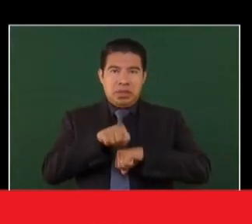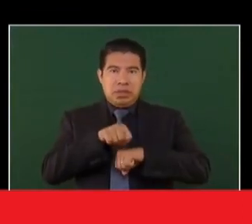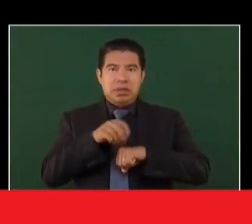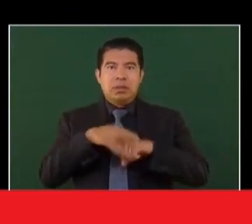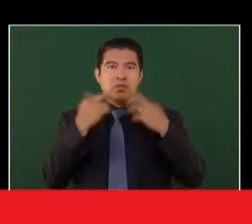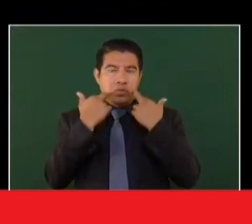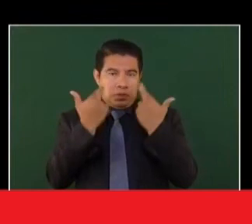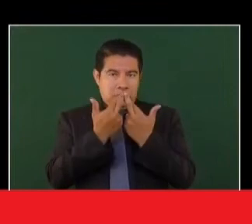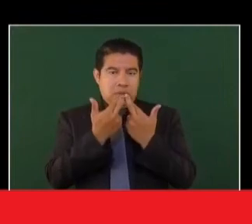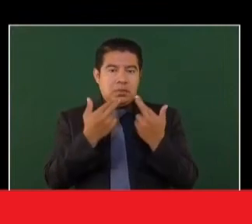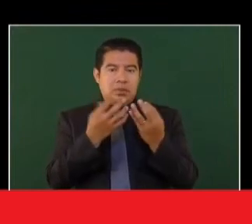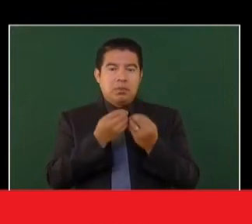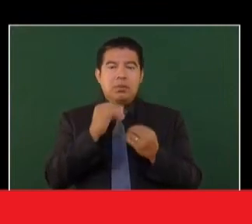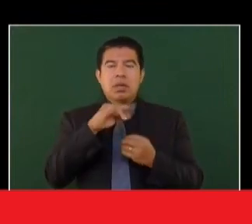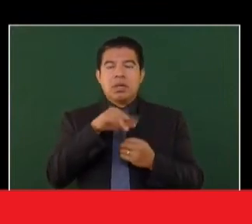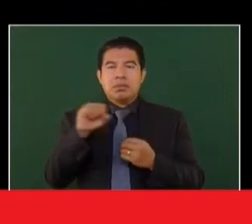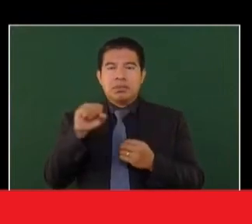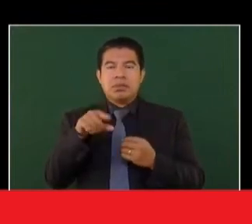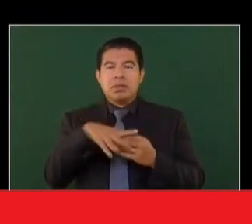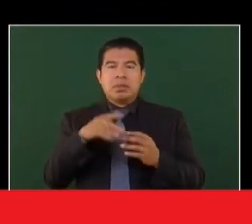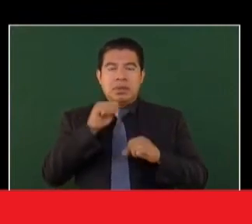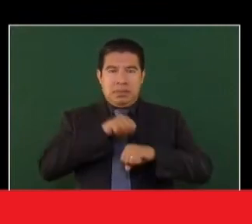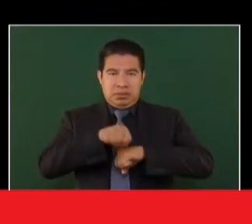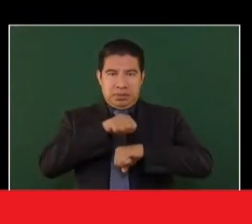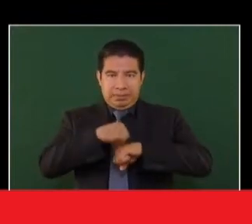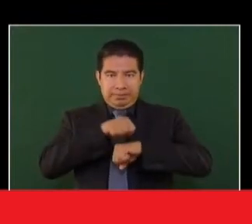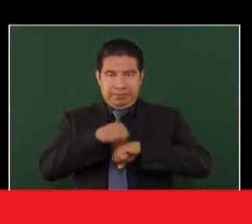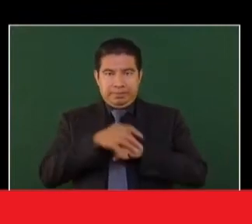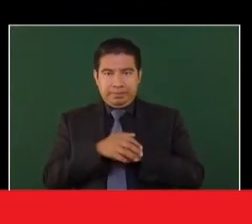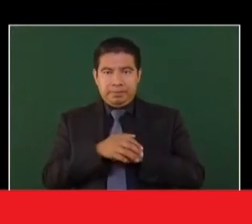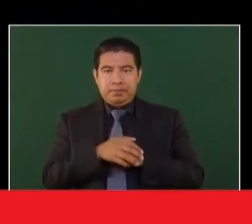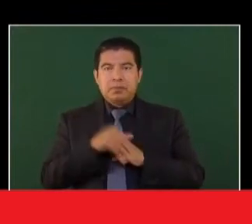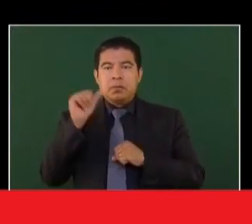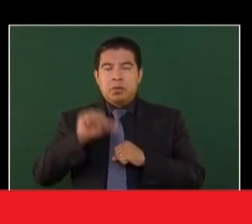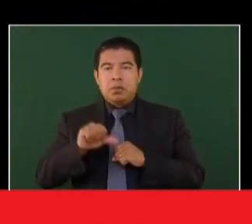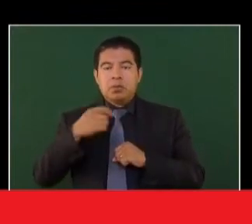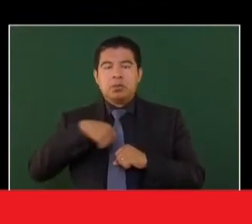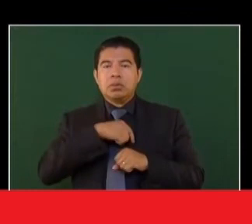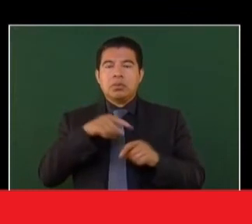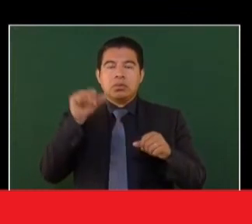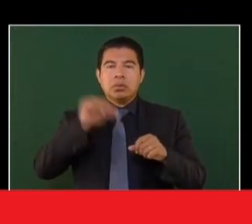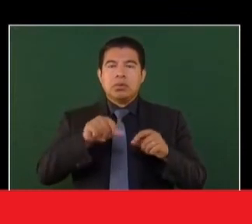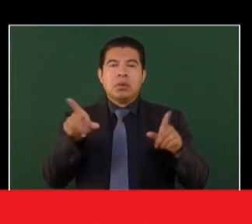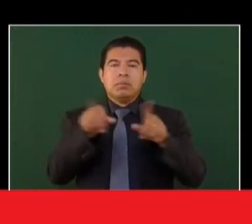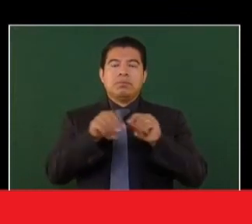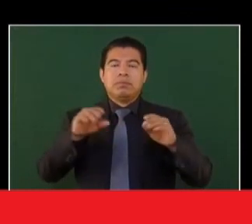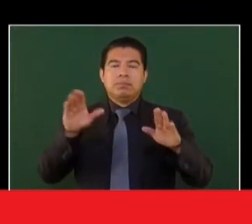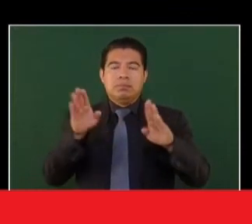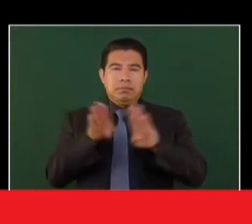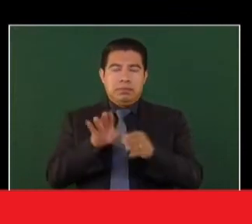cuartel, un grupo de maestros de la CENTE de Chiapas